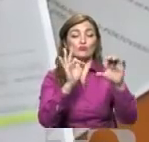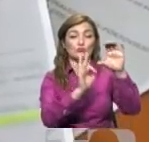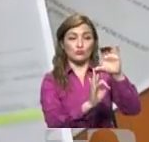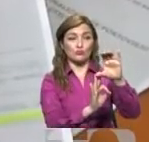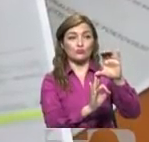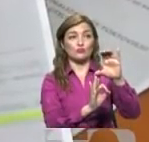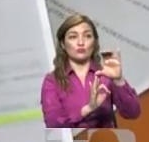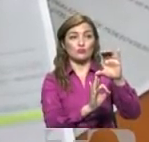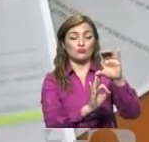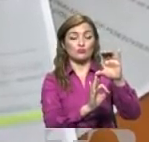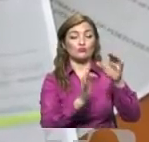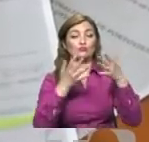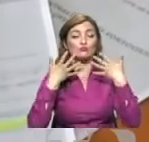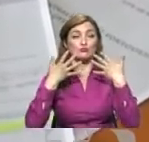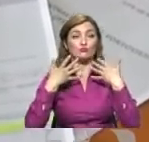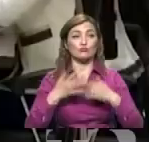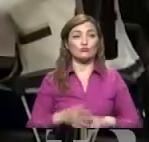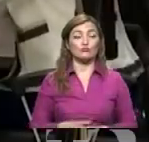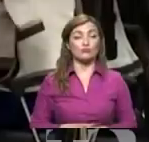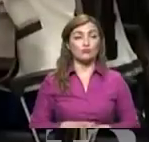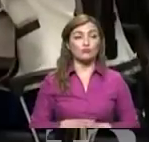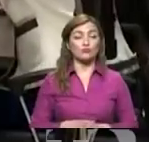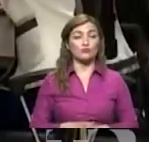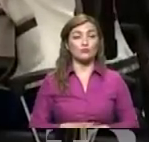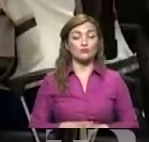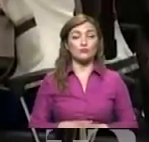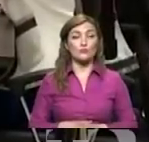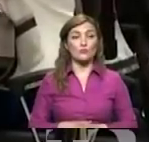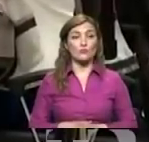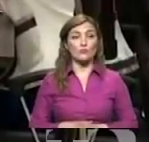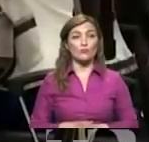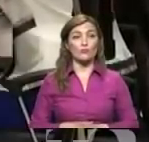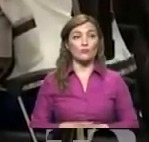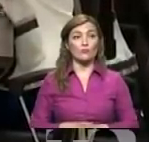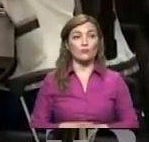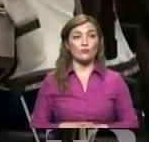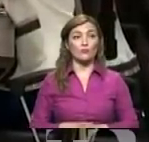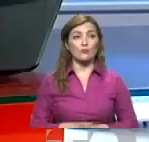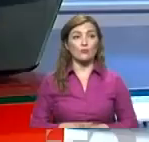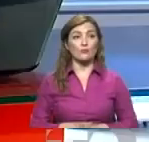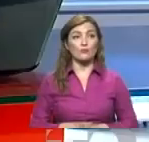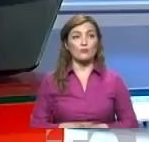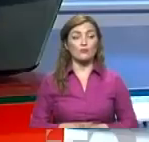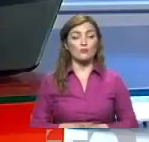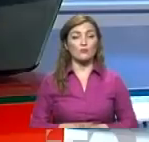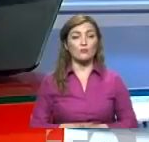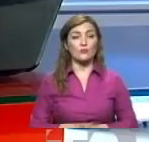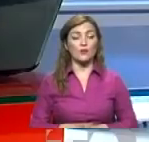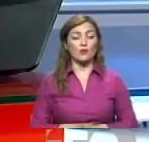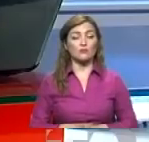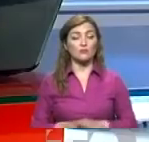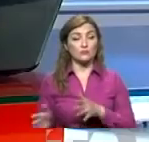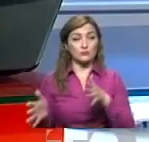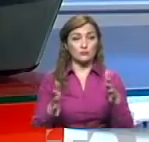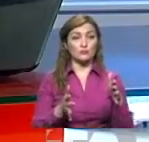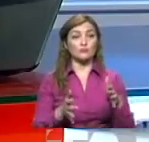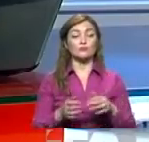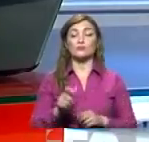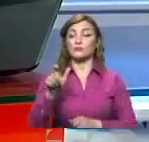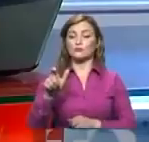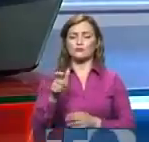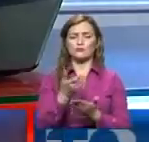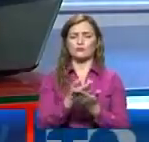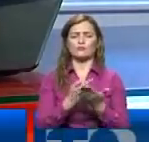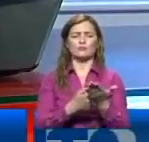Participación Ciudadana en Guayaquil. Carlos Acoto, 24 horas. Para un activista y un